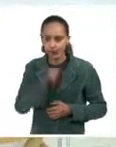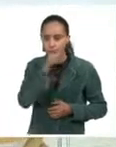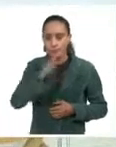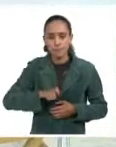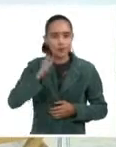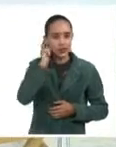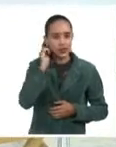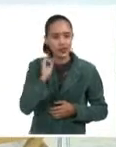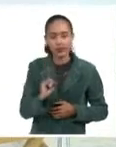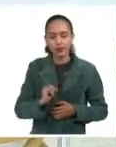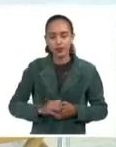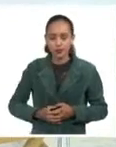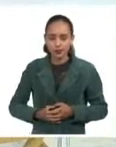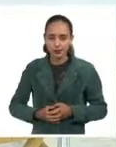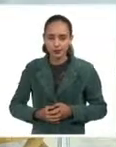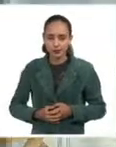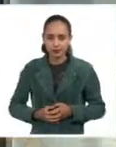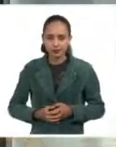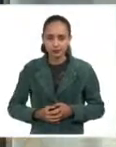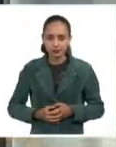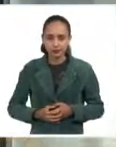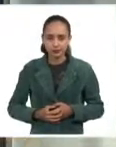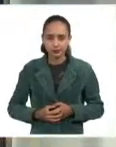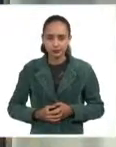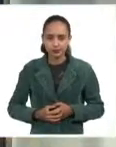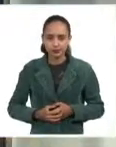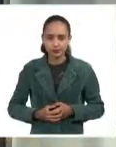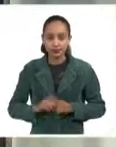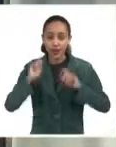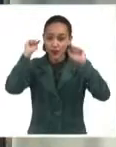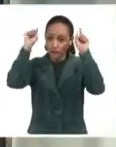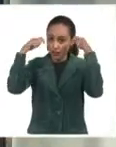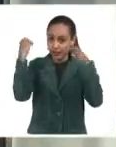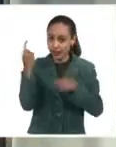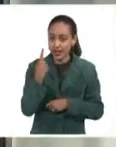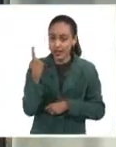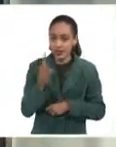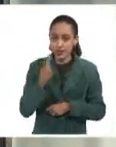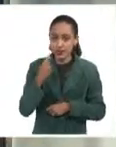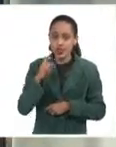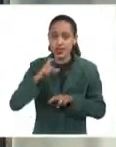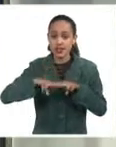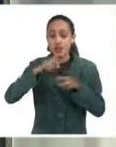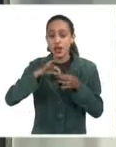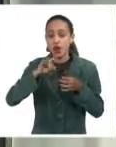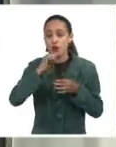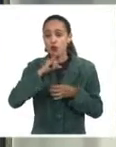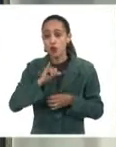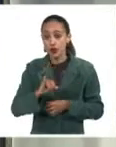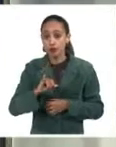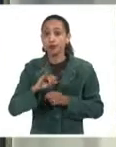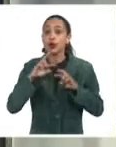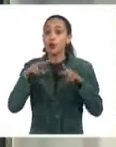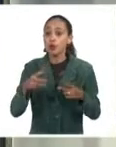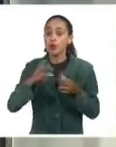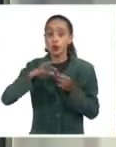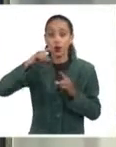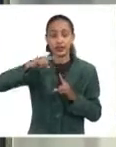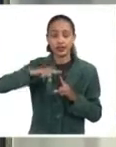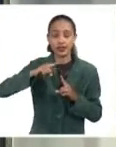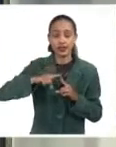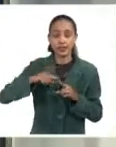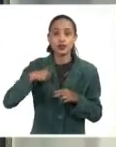Sistema Informativo de la Televisión Cubana. El Festival Nacional del Changüí Helios Rebé Matos regresa a Guantánamo bajo el eslogan